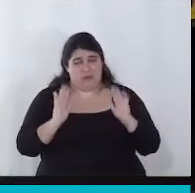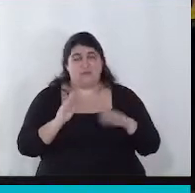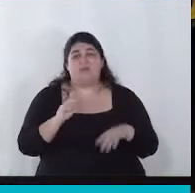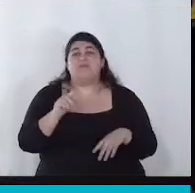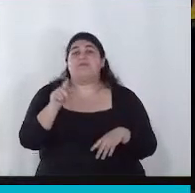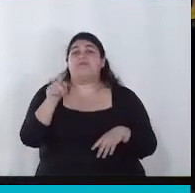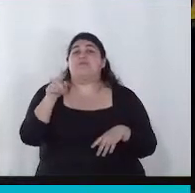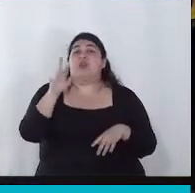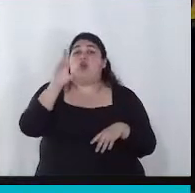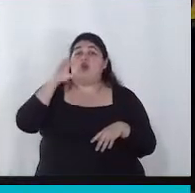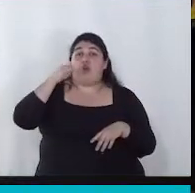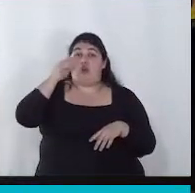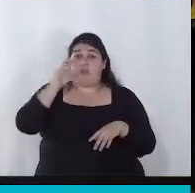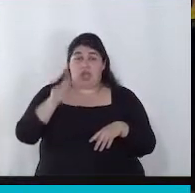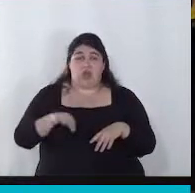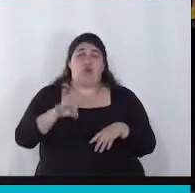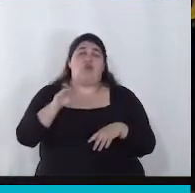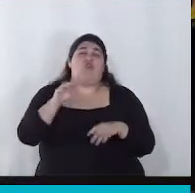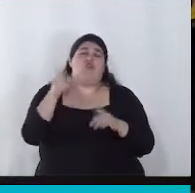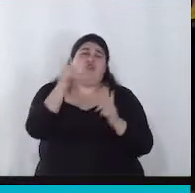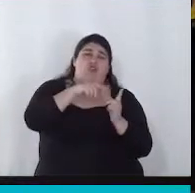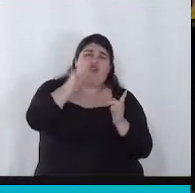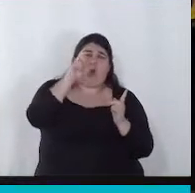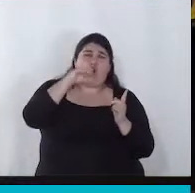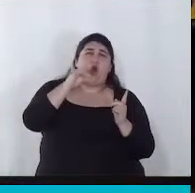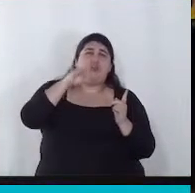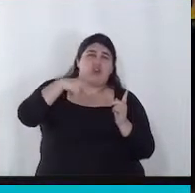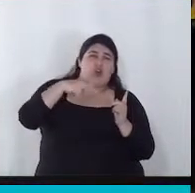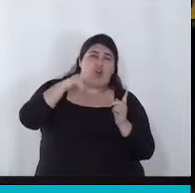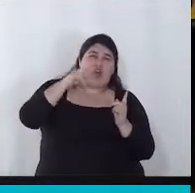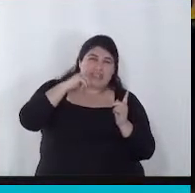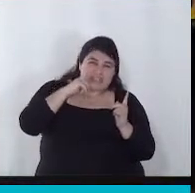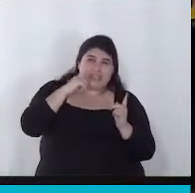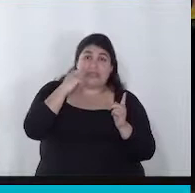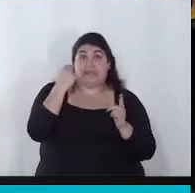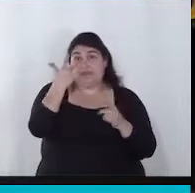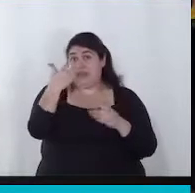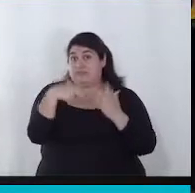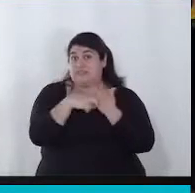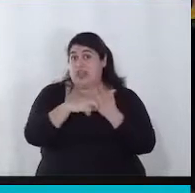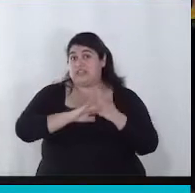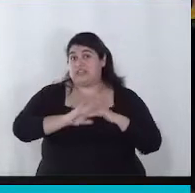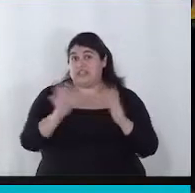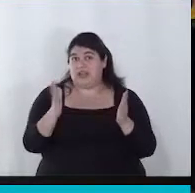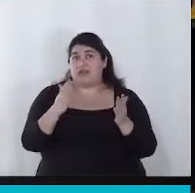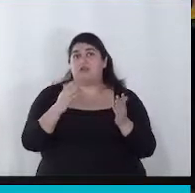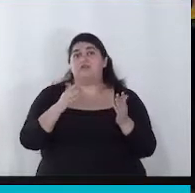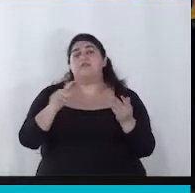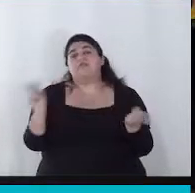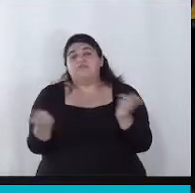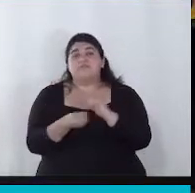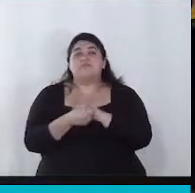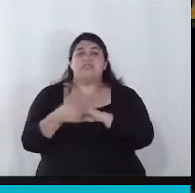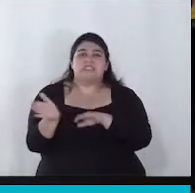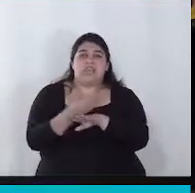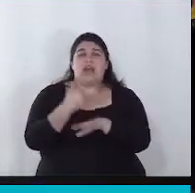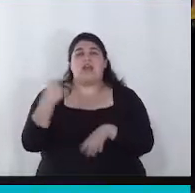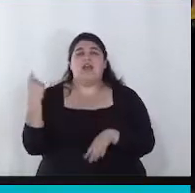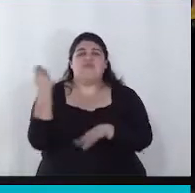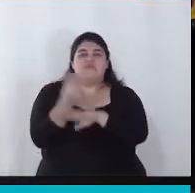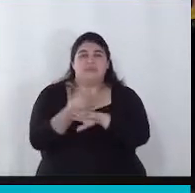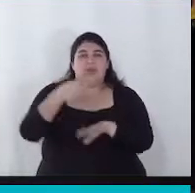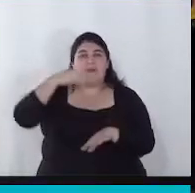marcelo romero y al señor cuando me tres fiscales ya estamos hablando y designan a la fiscal ana medina quien finalmente